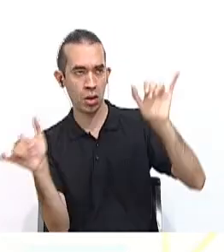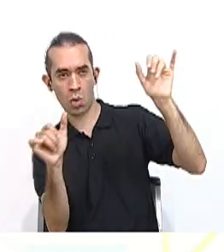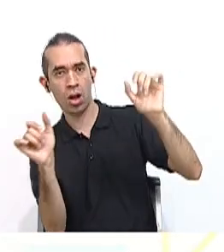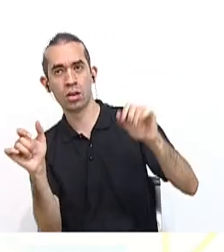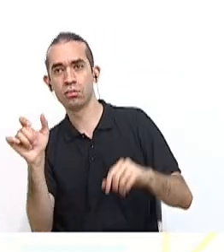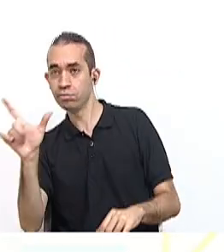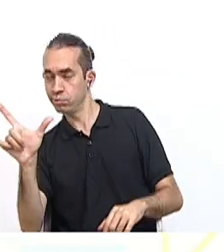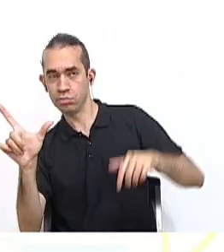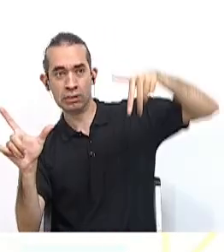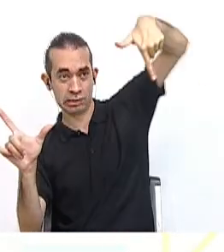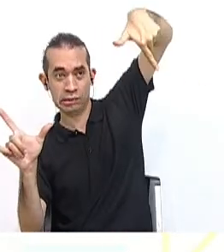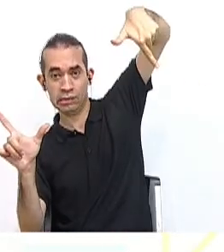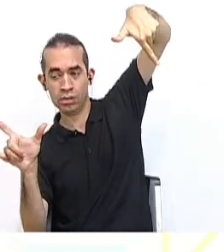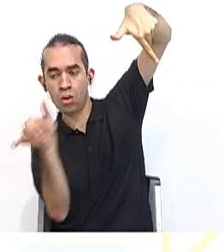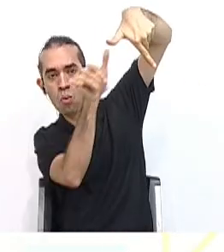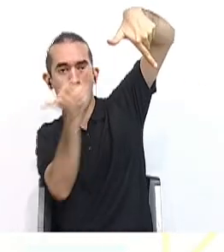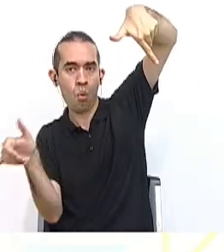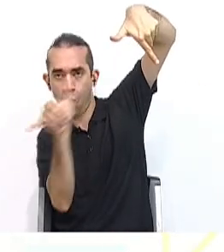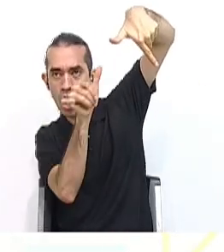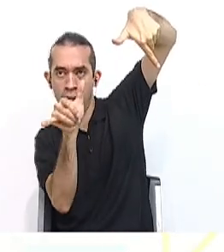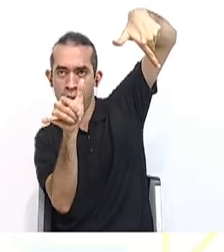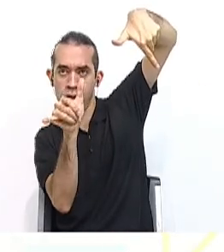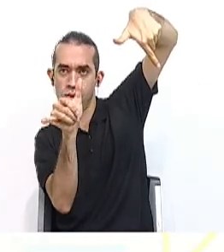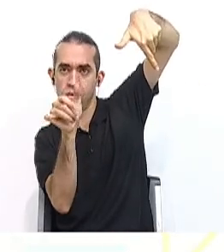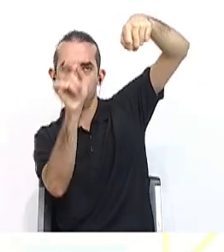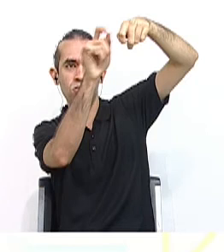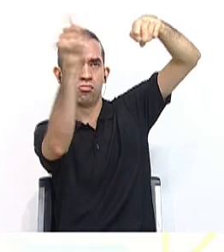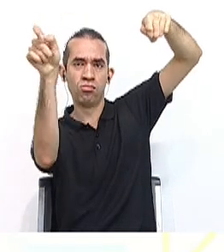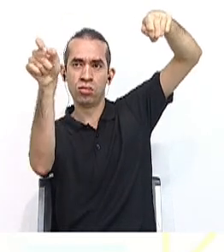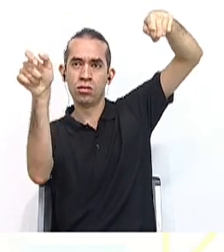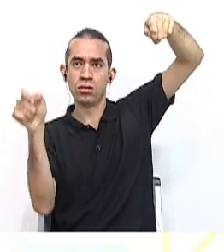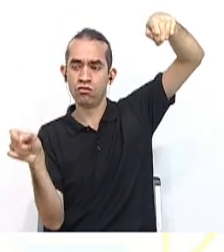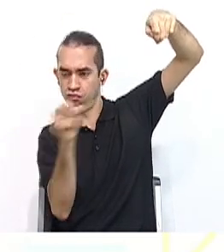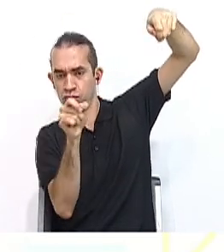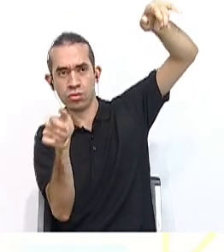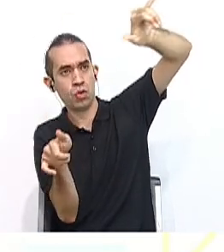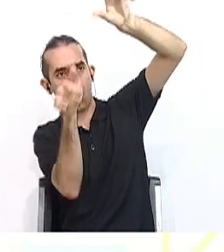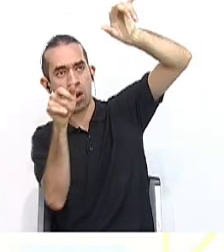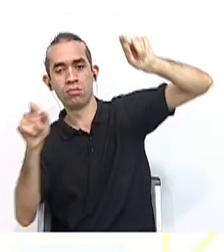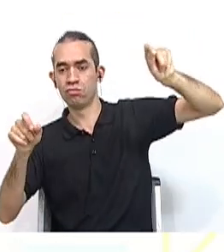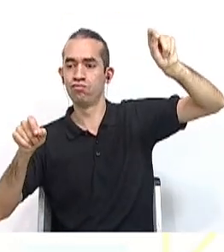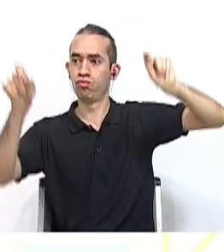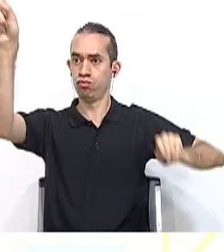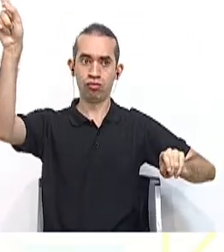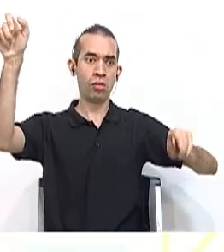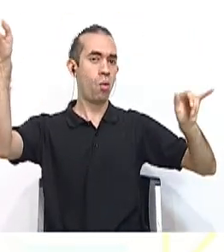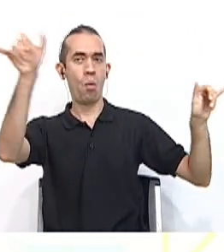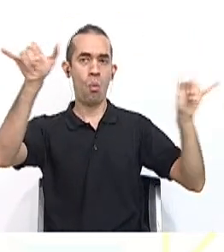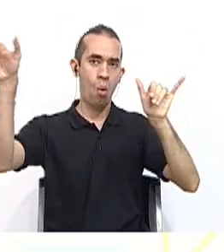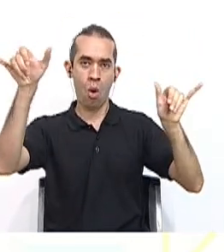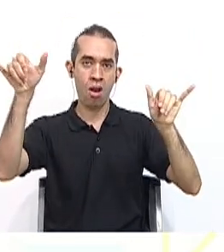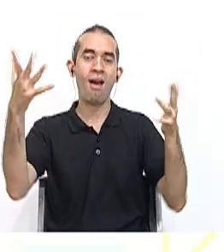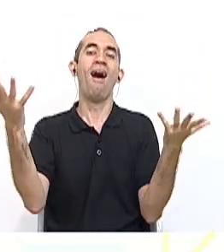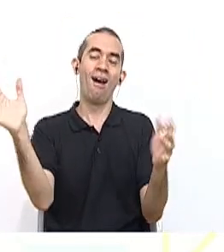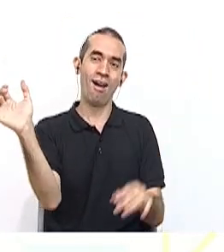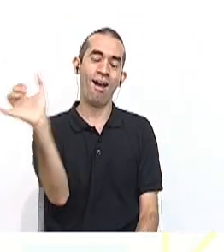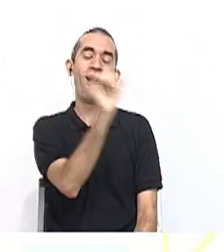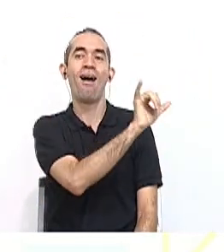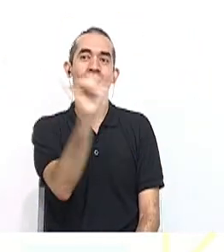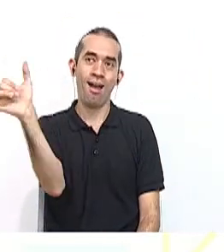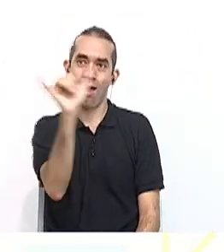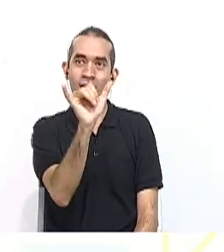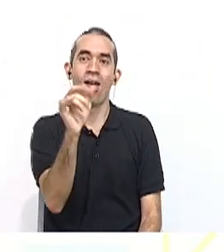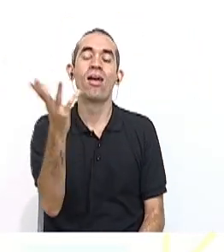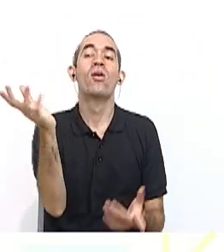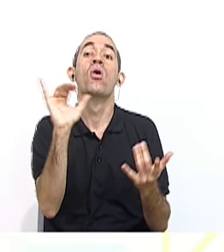igual. Y las medidas de los lados iguales también. Claro, congruencia. ¿Qué